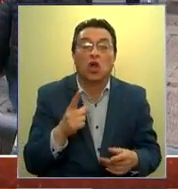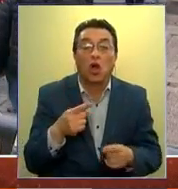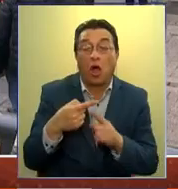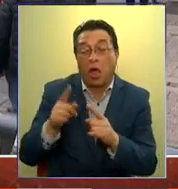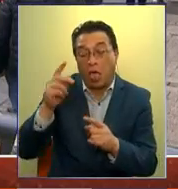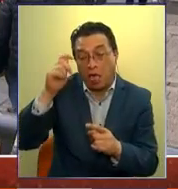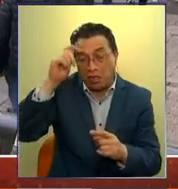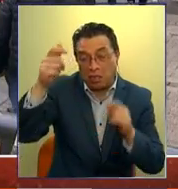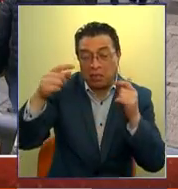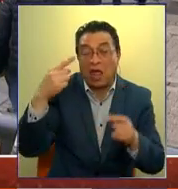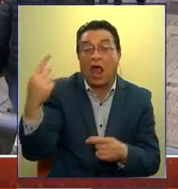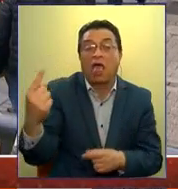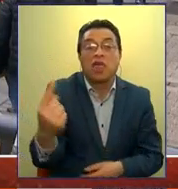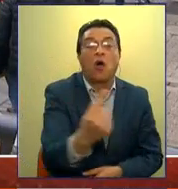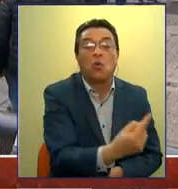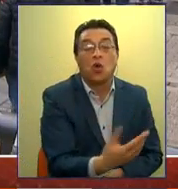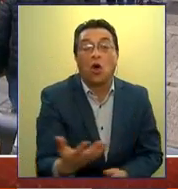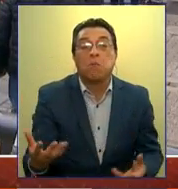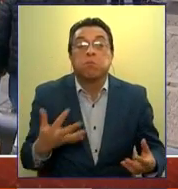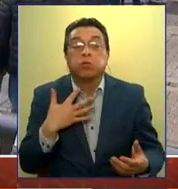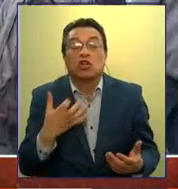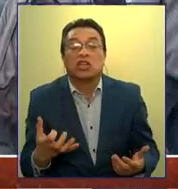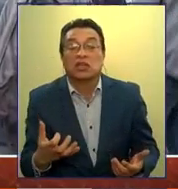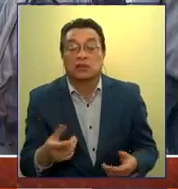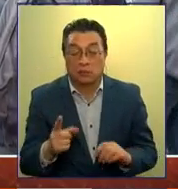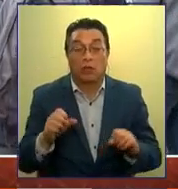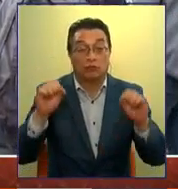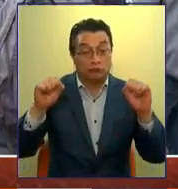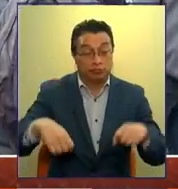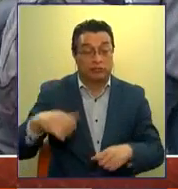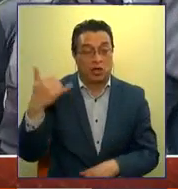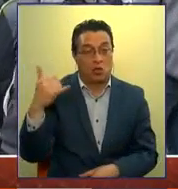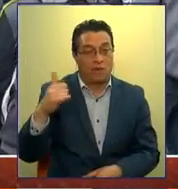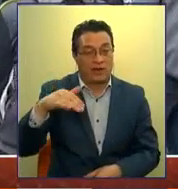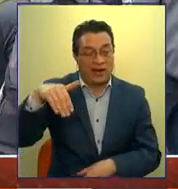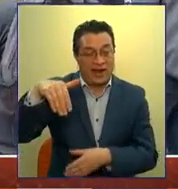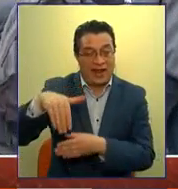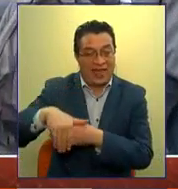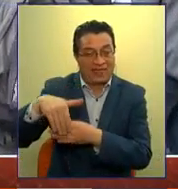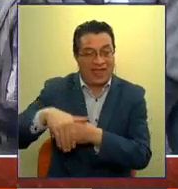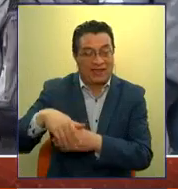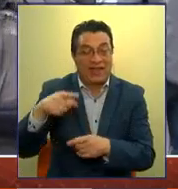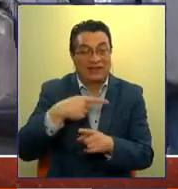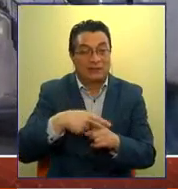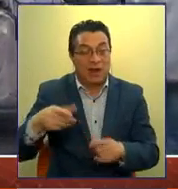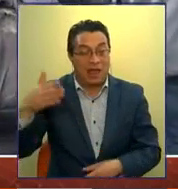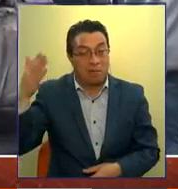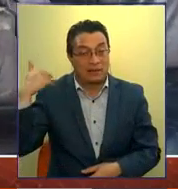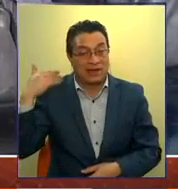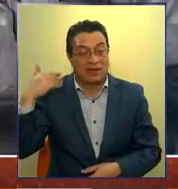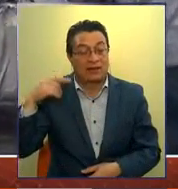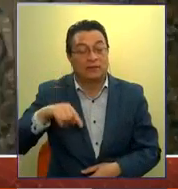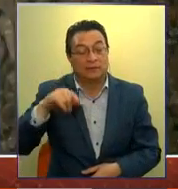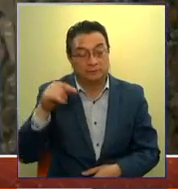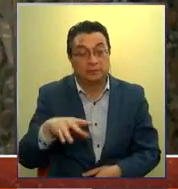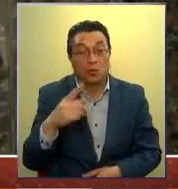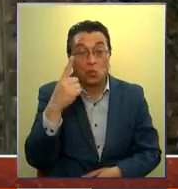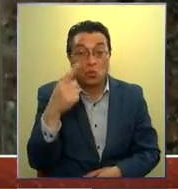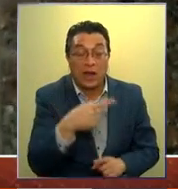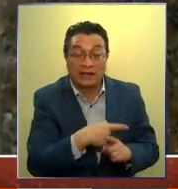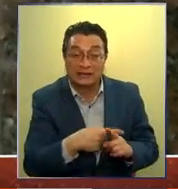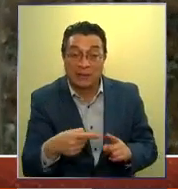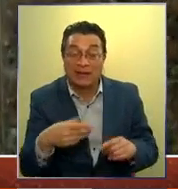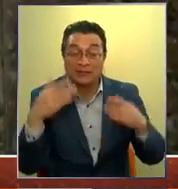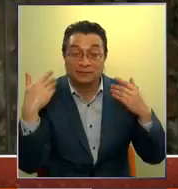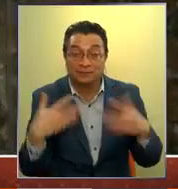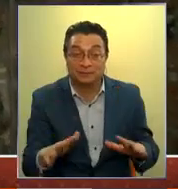Mónica, esta reforma se aprobó el jueves en la tarde de la semana pasada. A tan solo una semana de que se